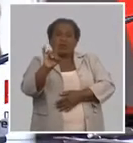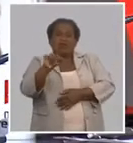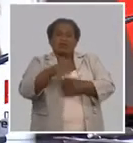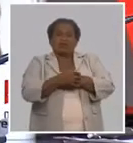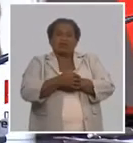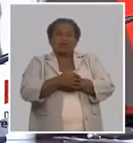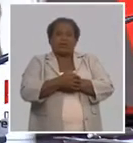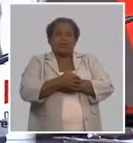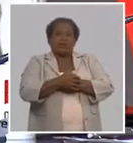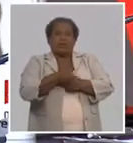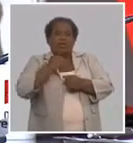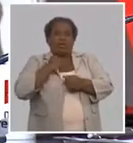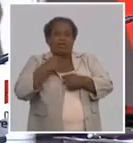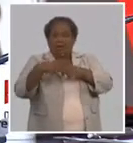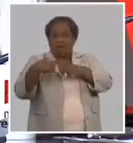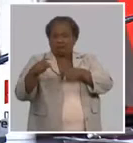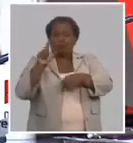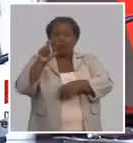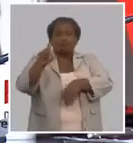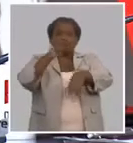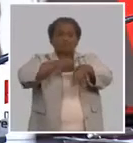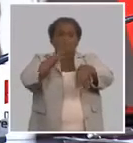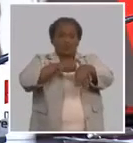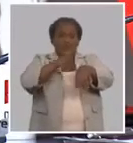en las últimas horas